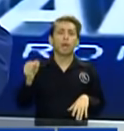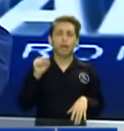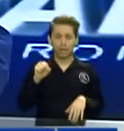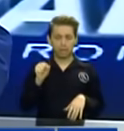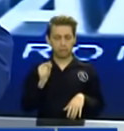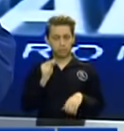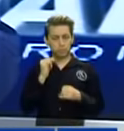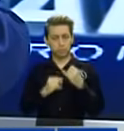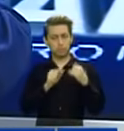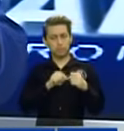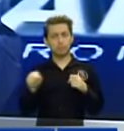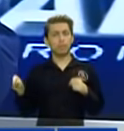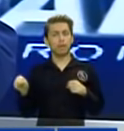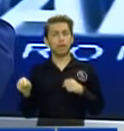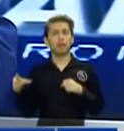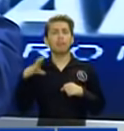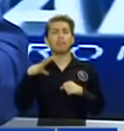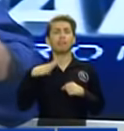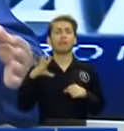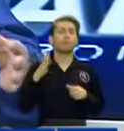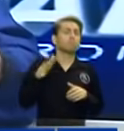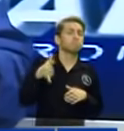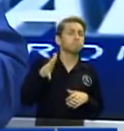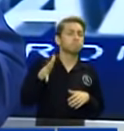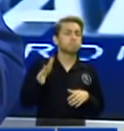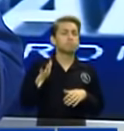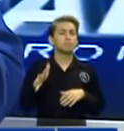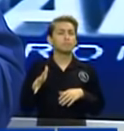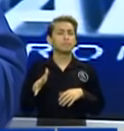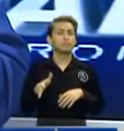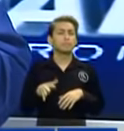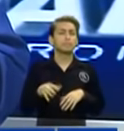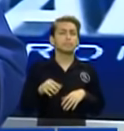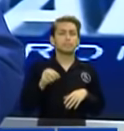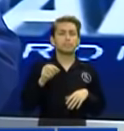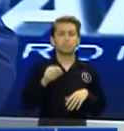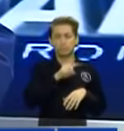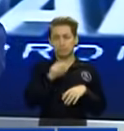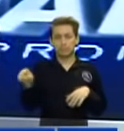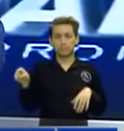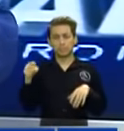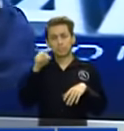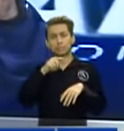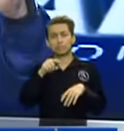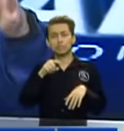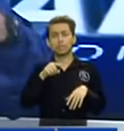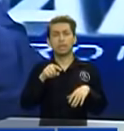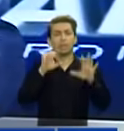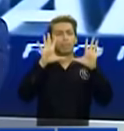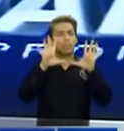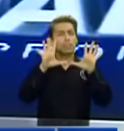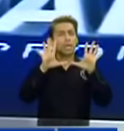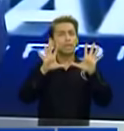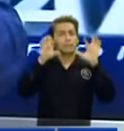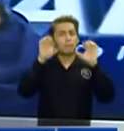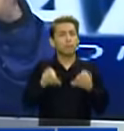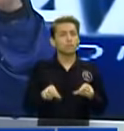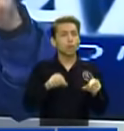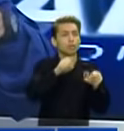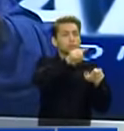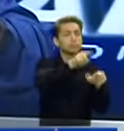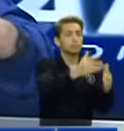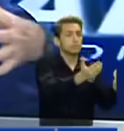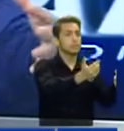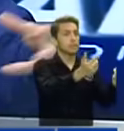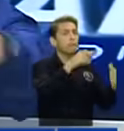en promedio, entre las 7 días de la semana, más o menos 10 casos de cada uno de esos municipios.